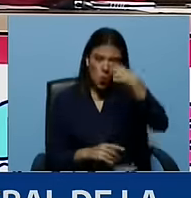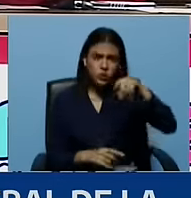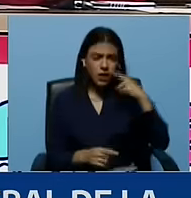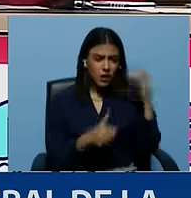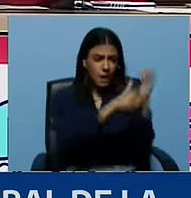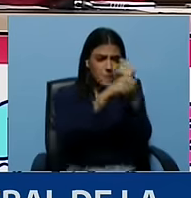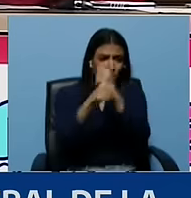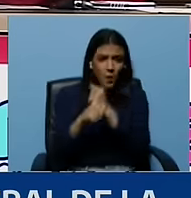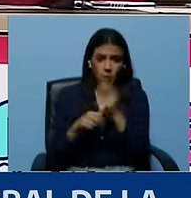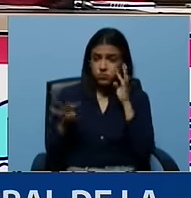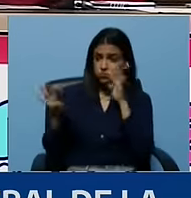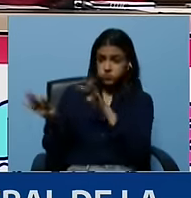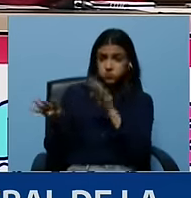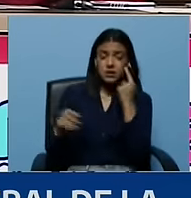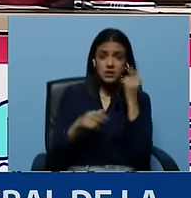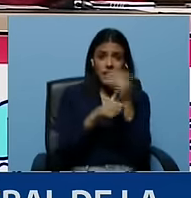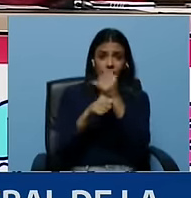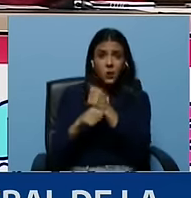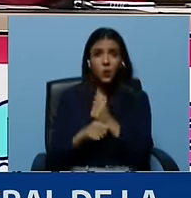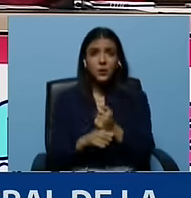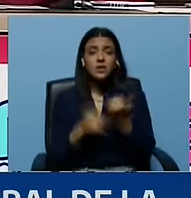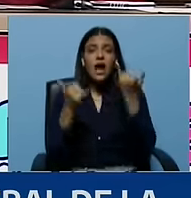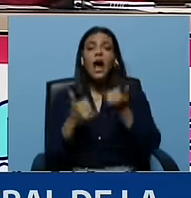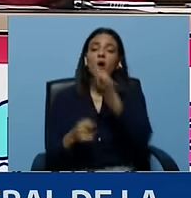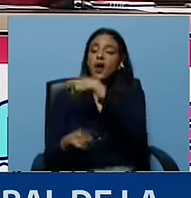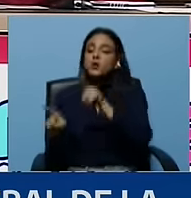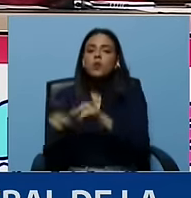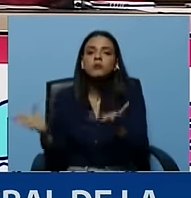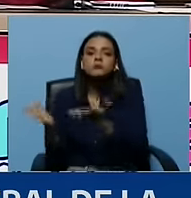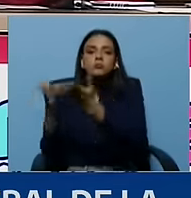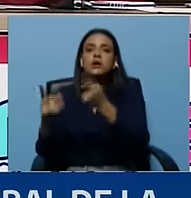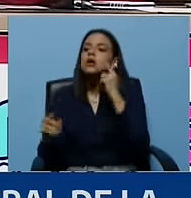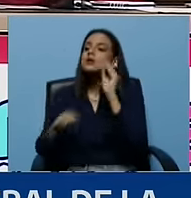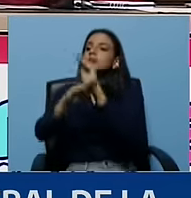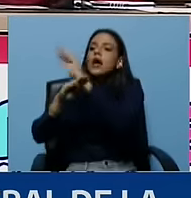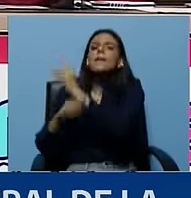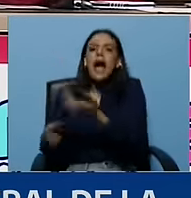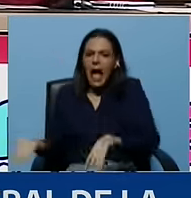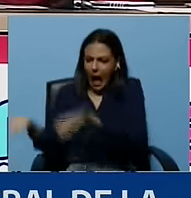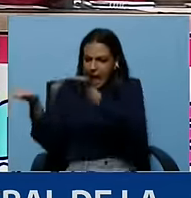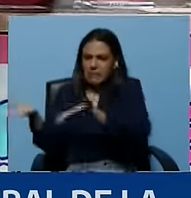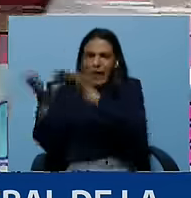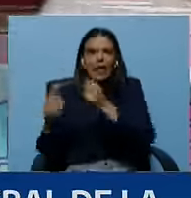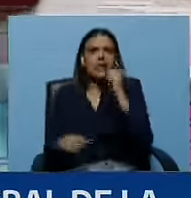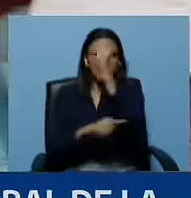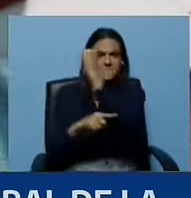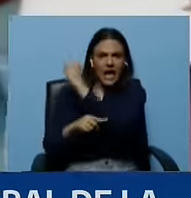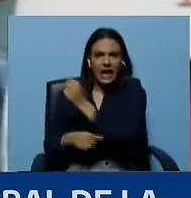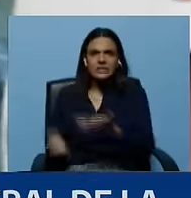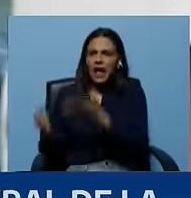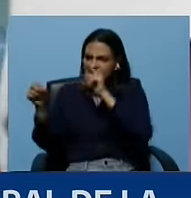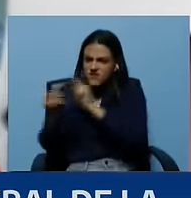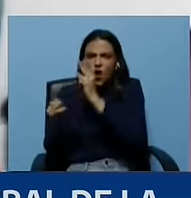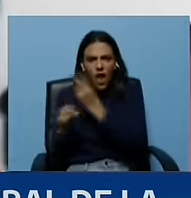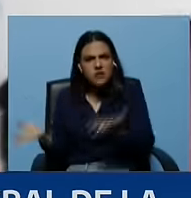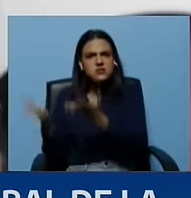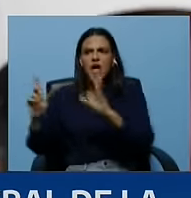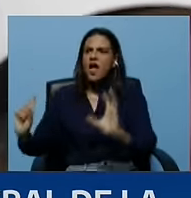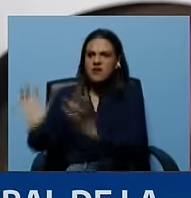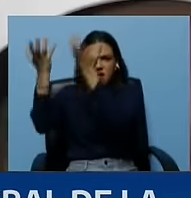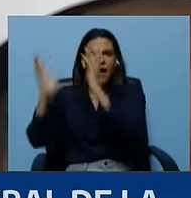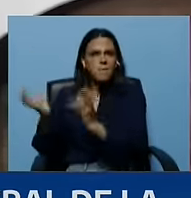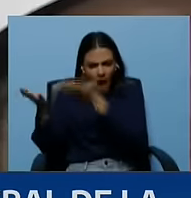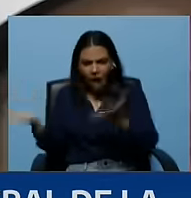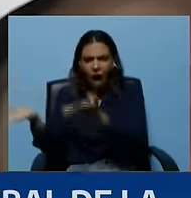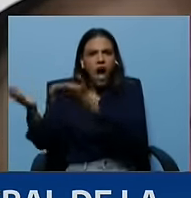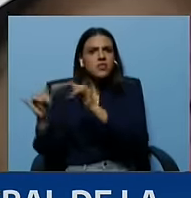¿Lo han analizado? Ahora llaman a matar. Mata. En su consigna, mata. Para